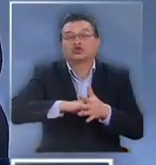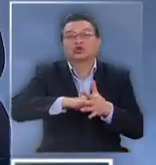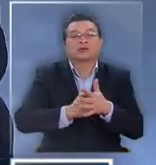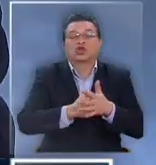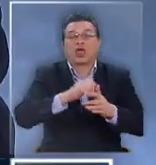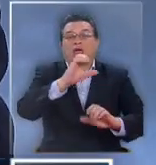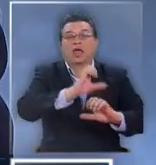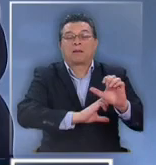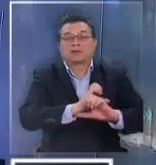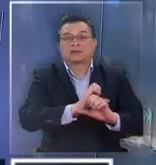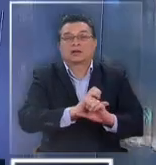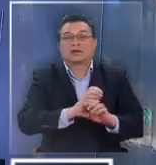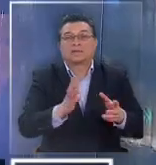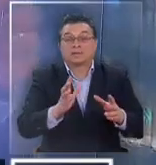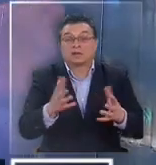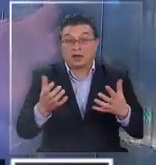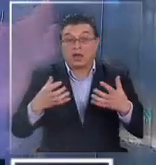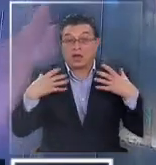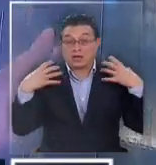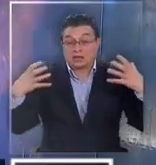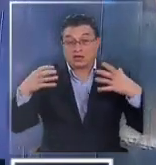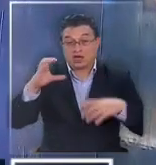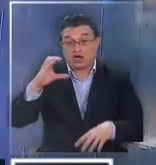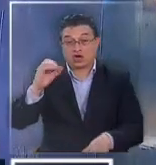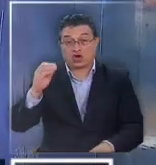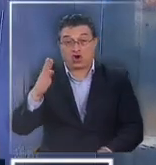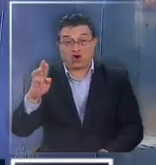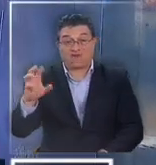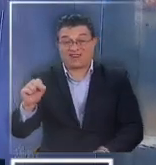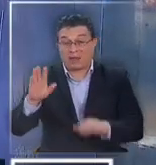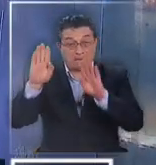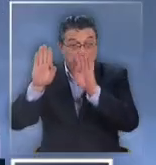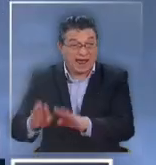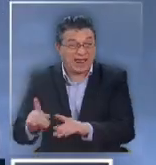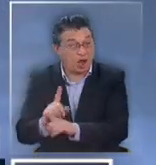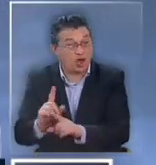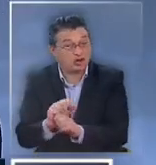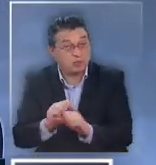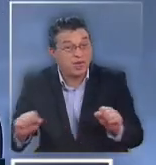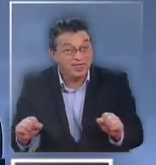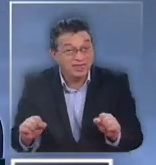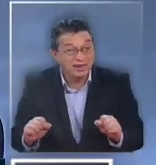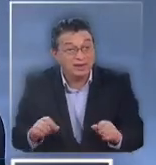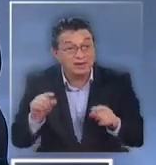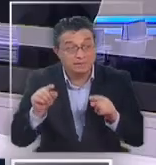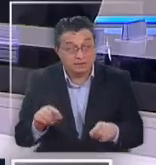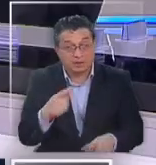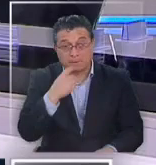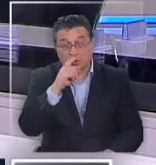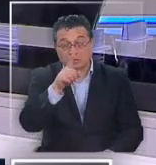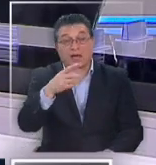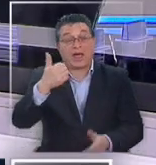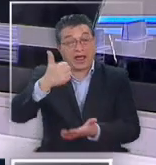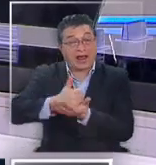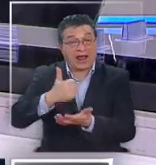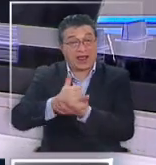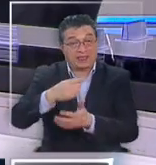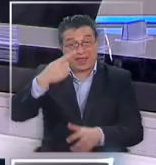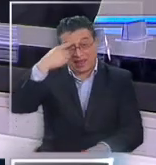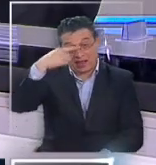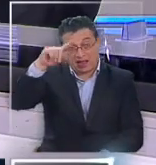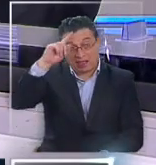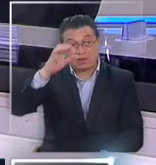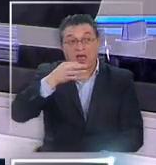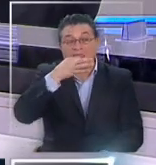industria tiene que ver con que la gran industria del cobre es imparable entonces aquí viene la frase del alcalde de calama donde dice que aquí